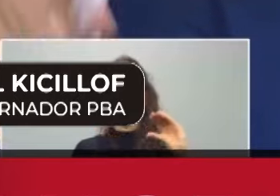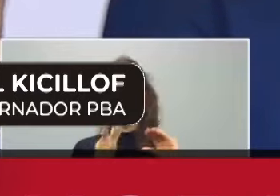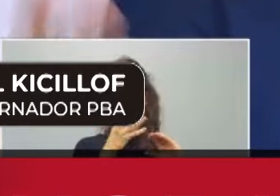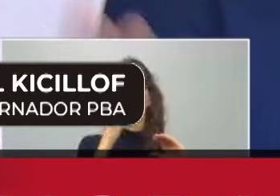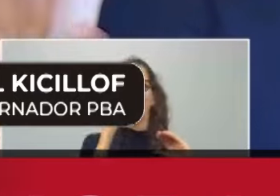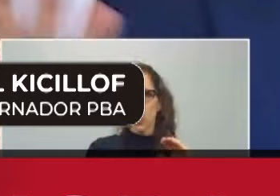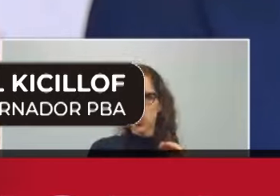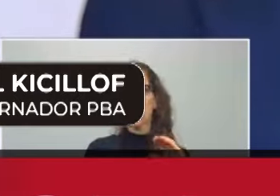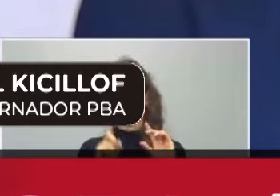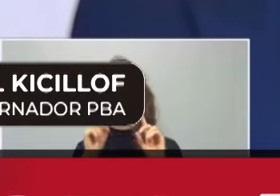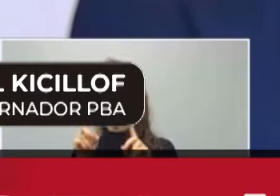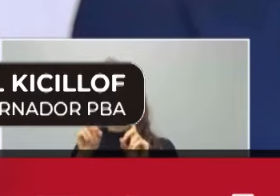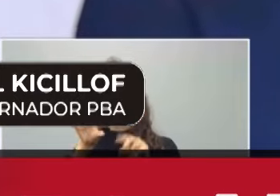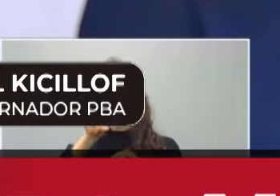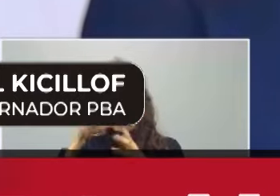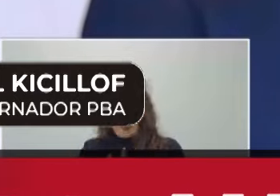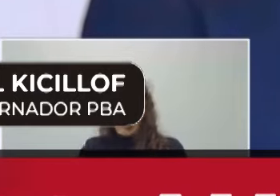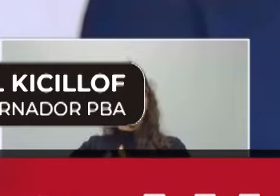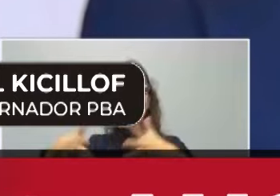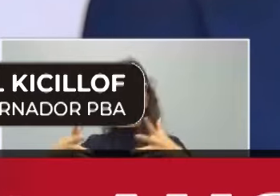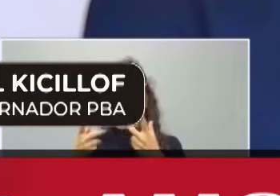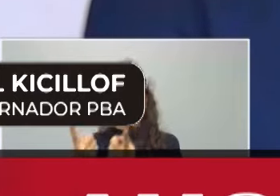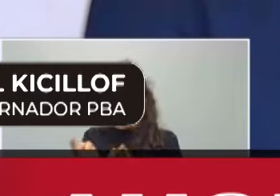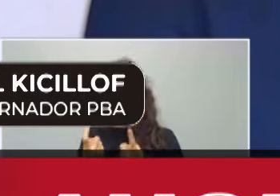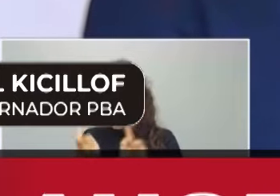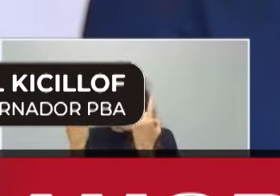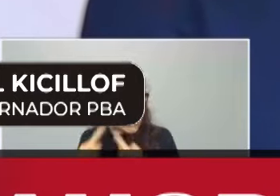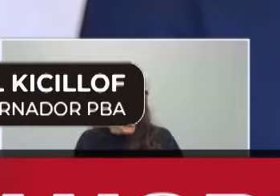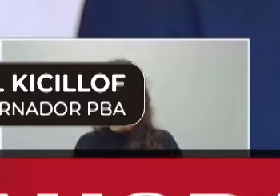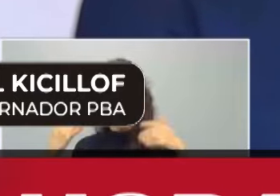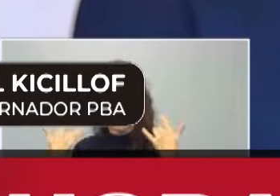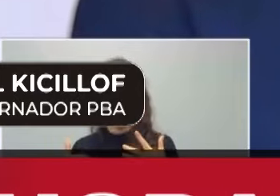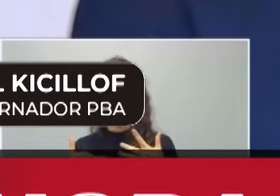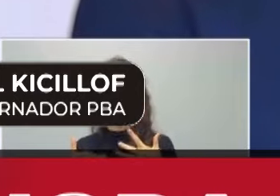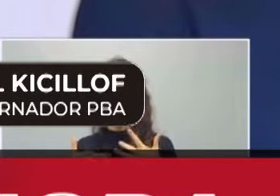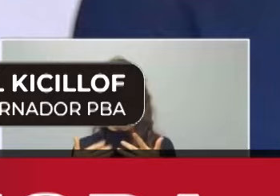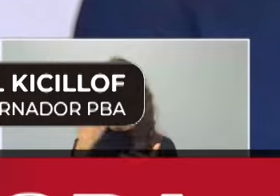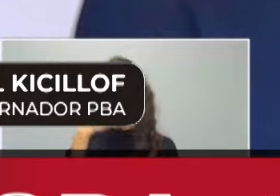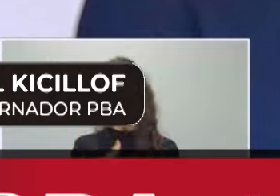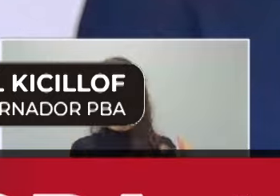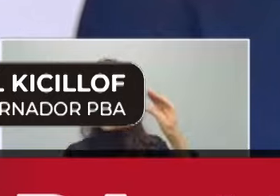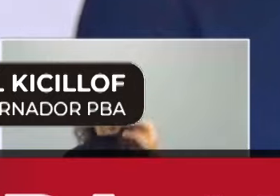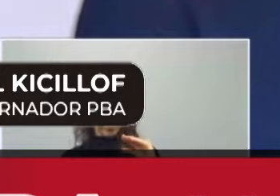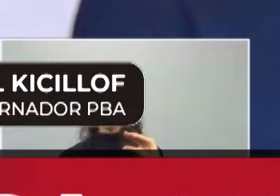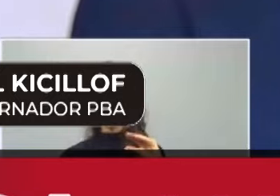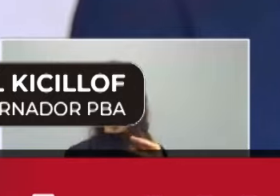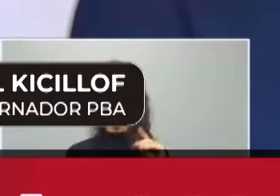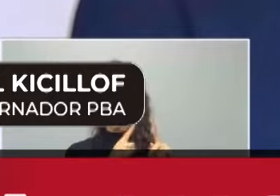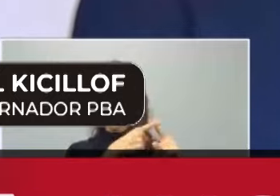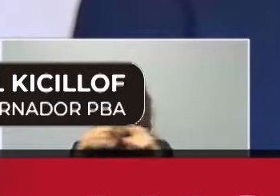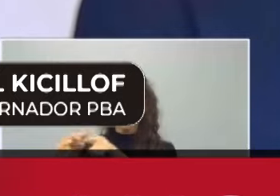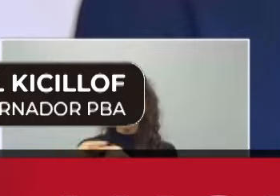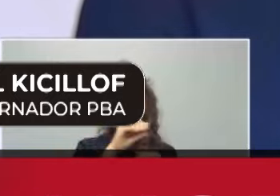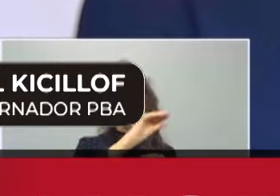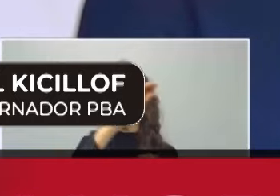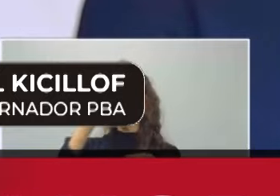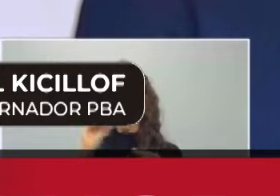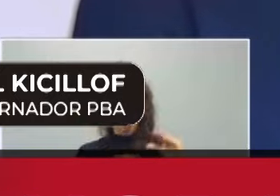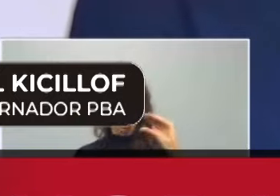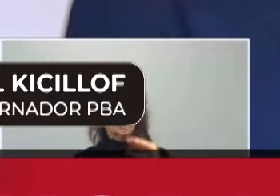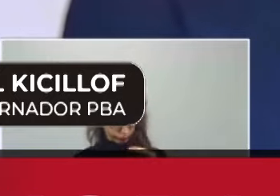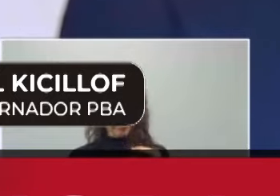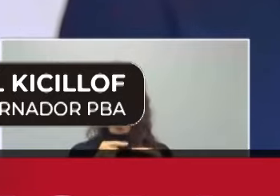provincia y las necesidades de la provincia de Buenos Aires y lo que la provincia recibe de recursos coparticipables se